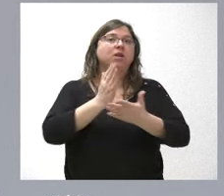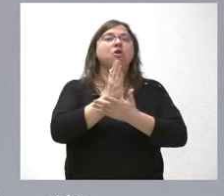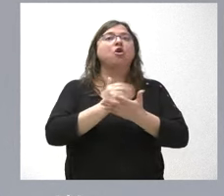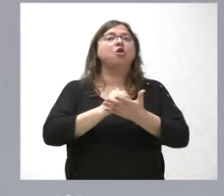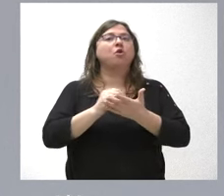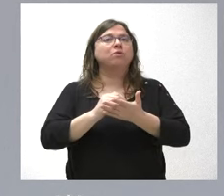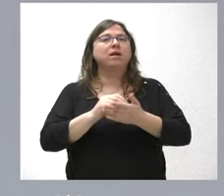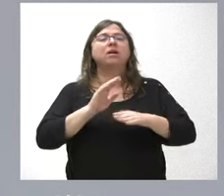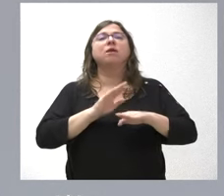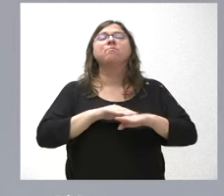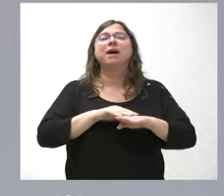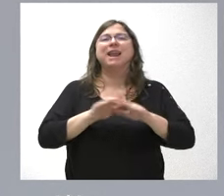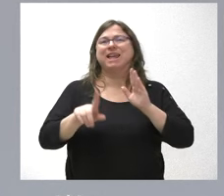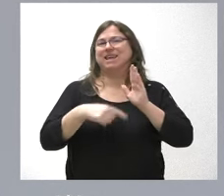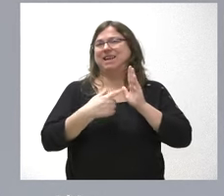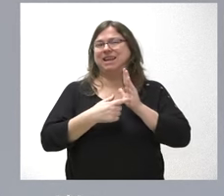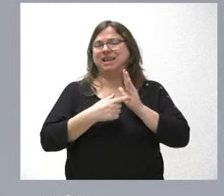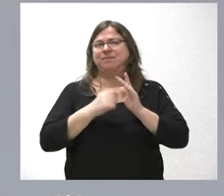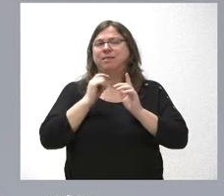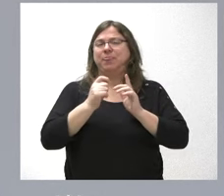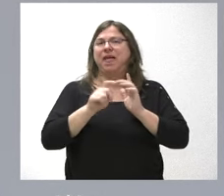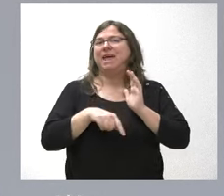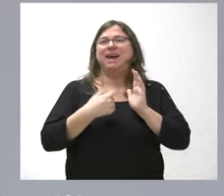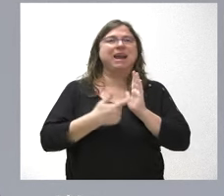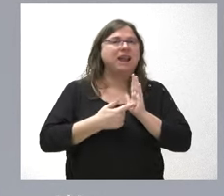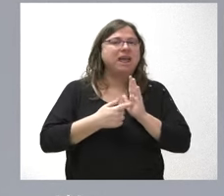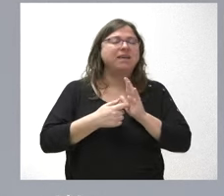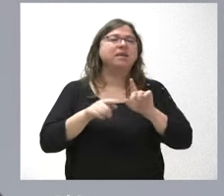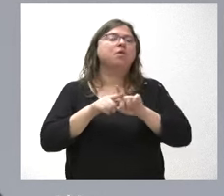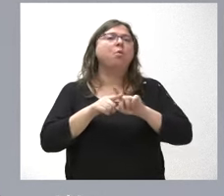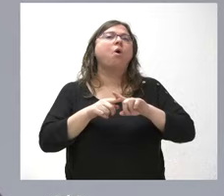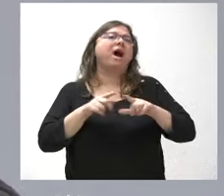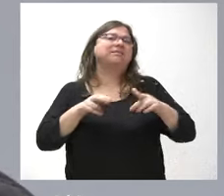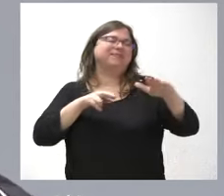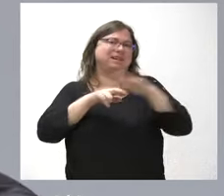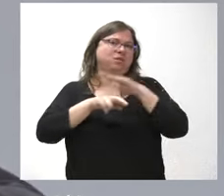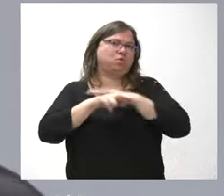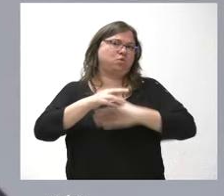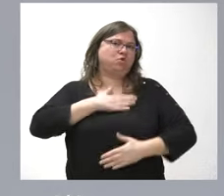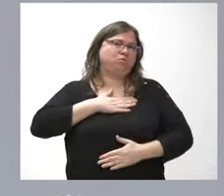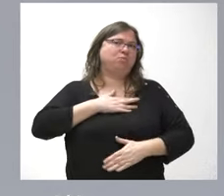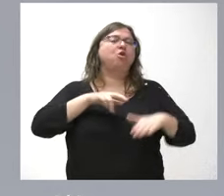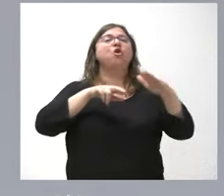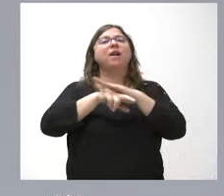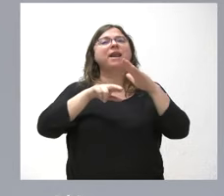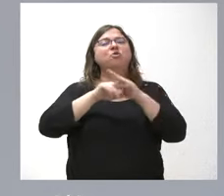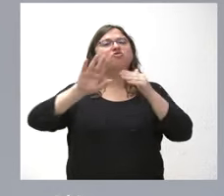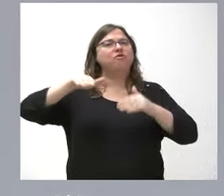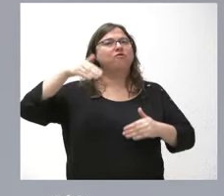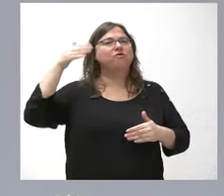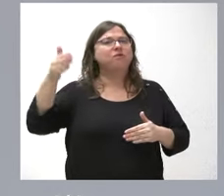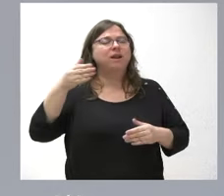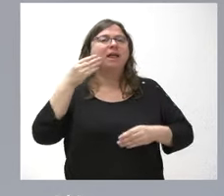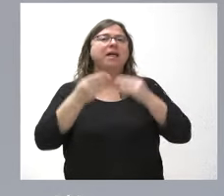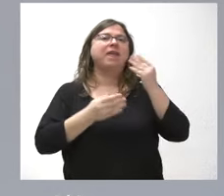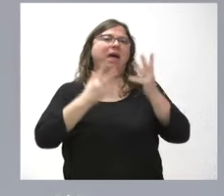esa proposición de ley se convierta en ley y sea obligatoria, está destinando unos recursos, tanto propios como ajenos, trasladados por la